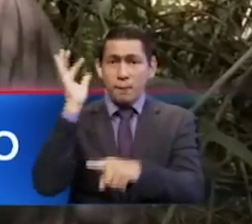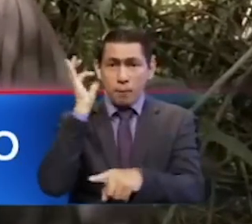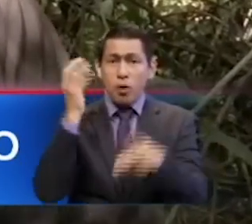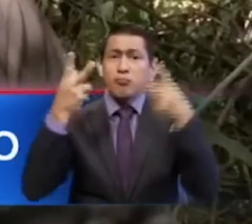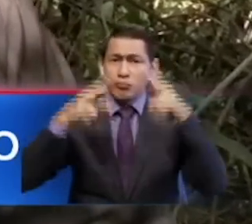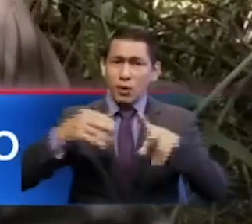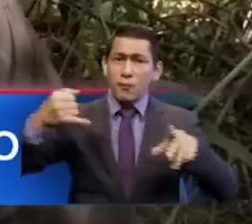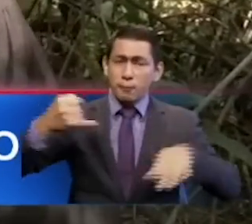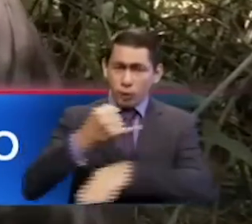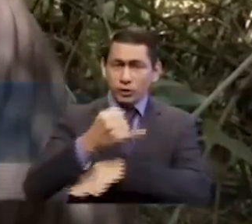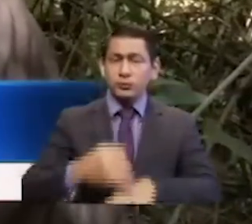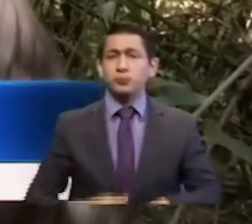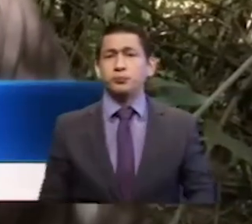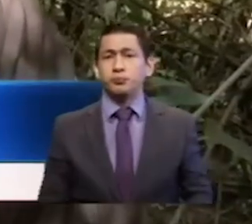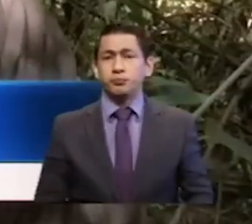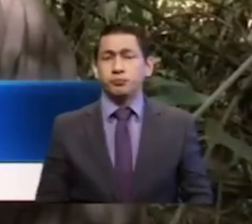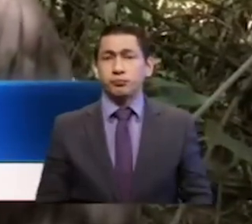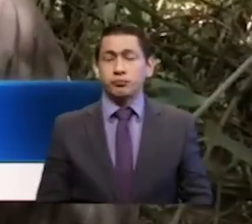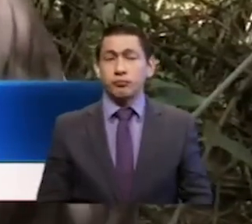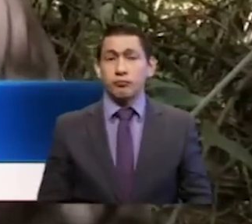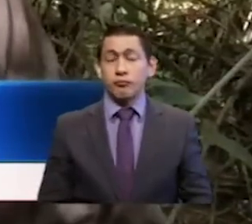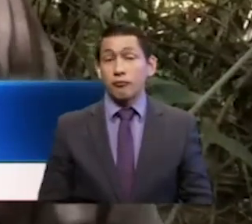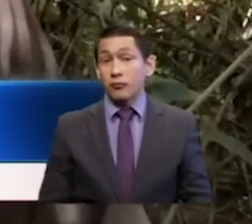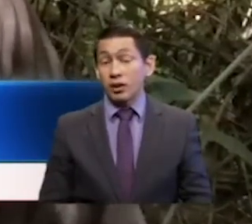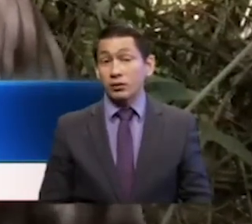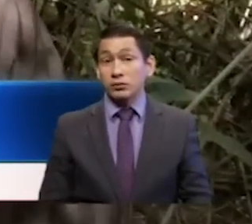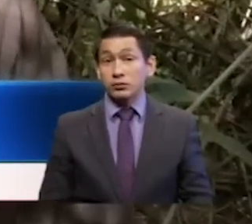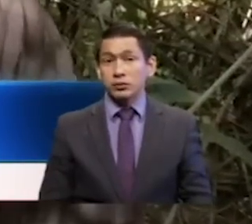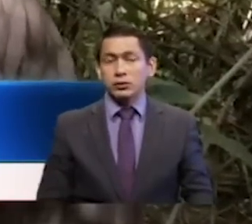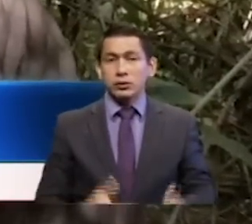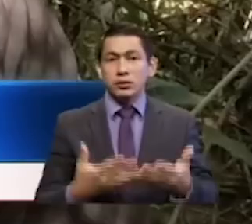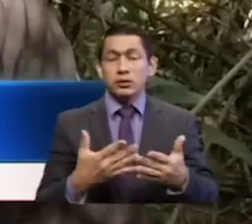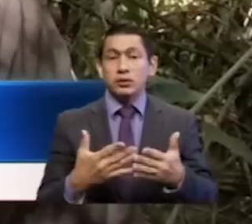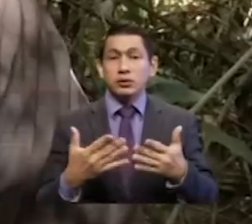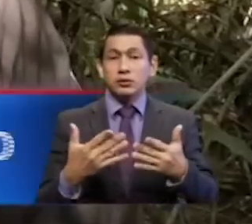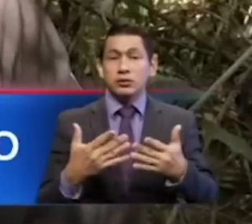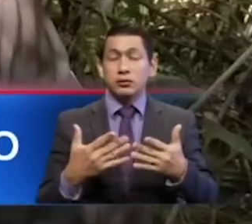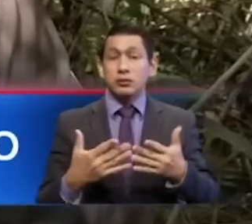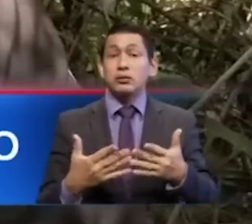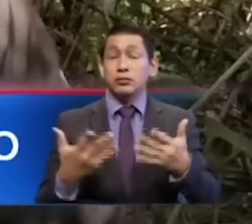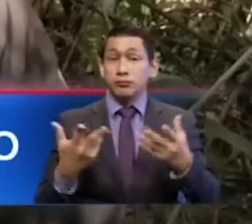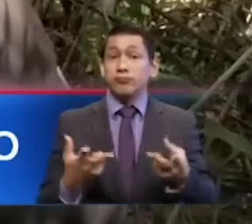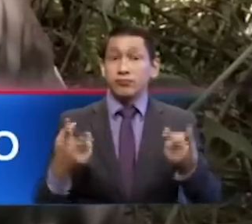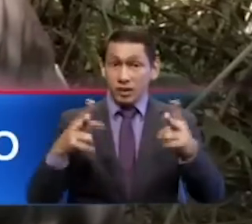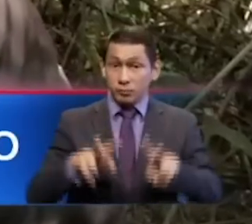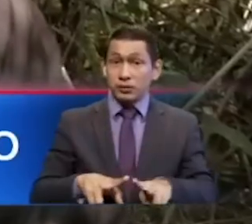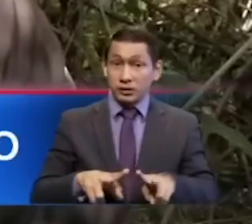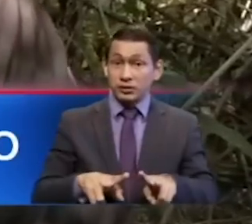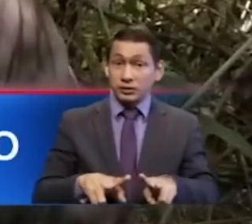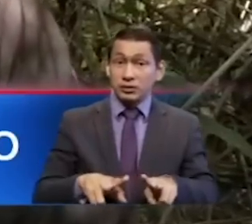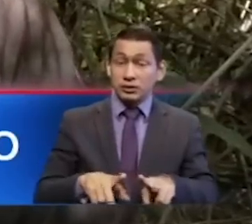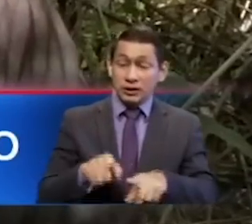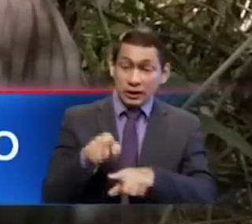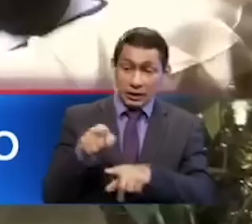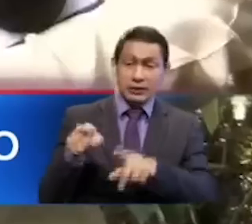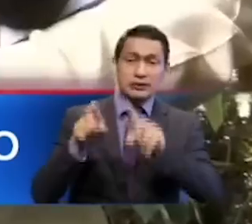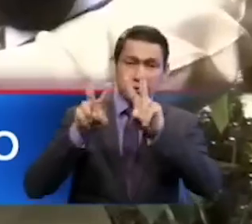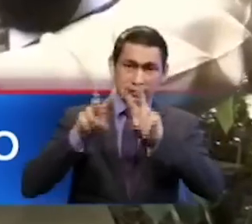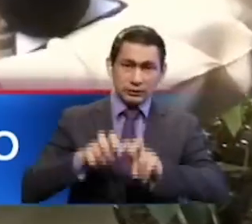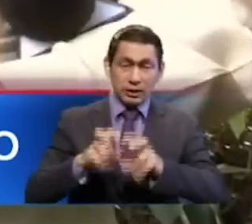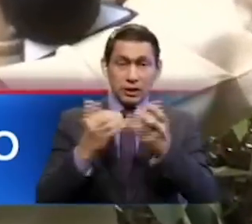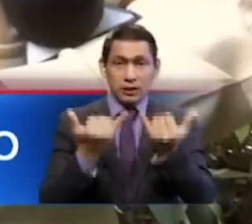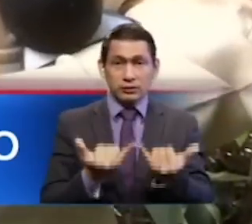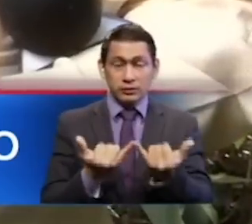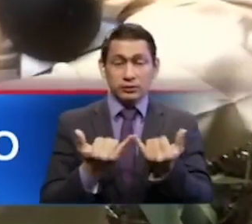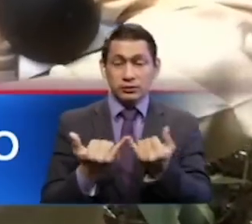indicios de que podría haber más víctimas de una violencia sexual o inclusive, en el peor de los casos, alguna otra víctima mortal de parte del ciudadano. Johnny